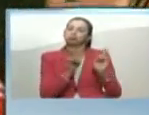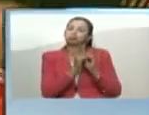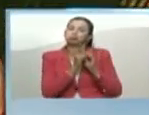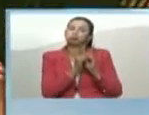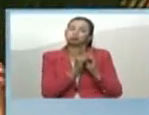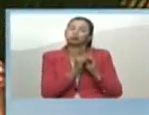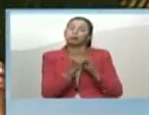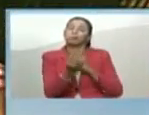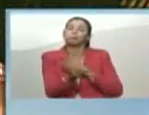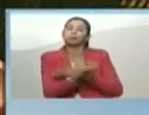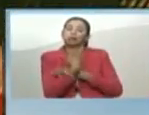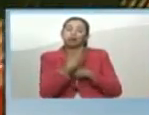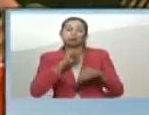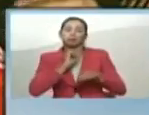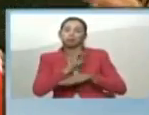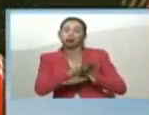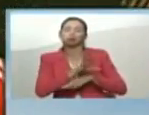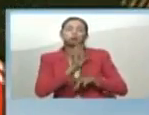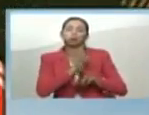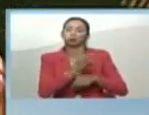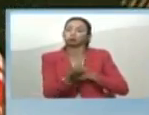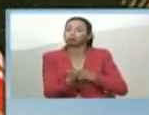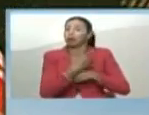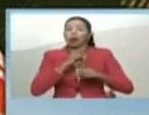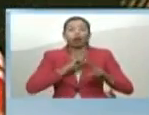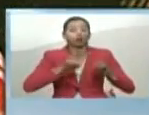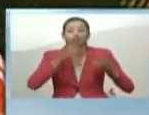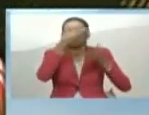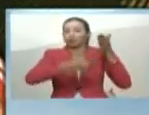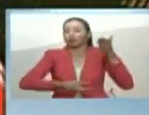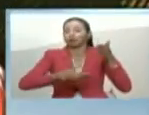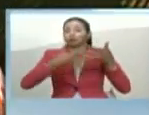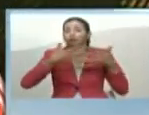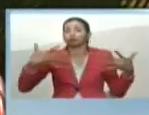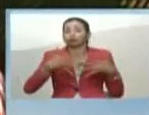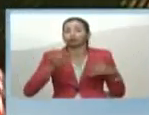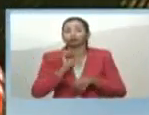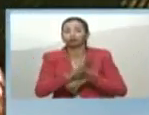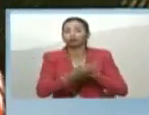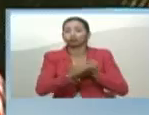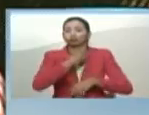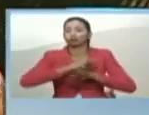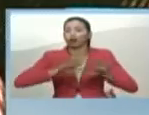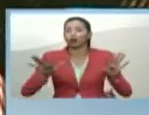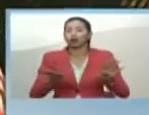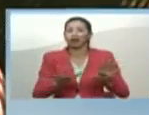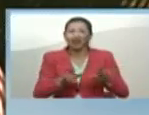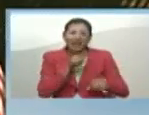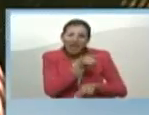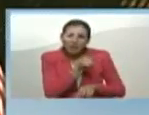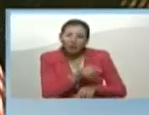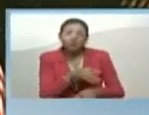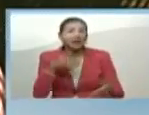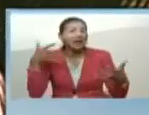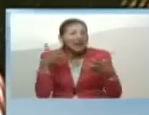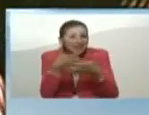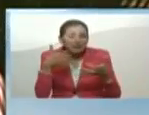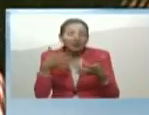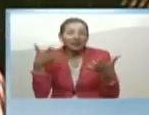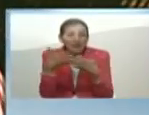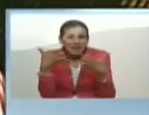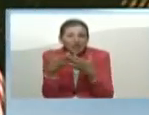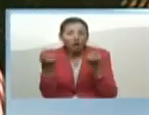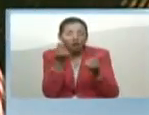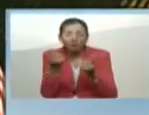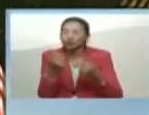mandan mensaje y nosotros mandamos mensajes pero lo que le han hecho a este país en la guerra económica no tiene